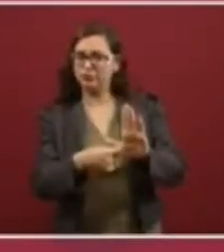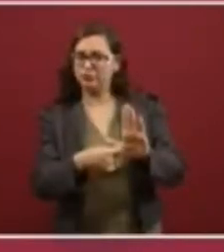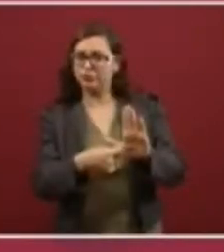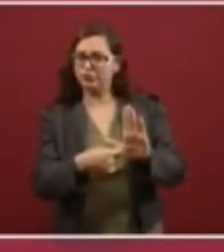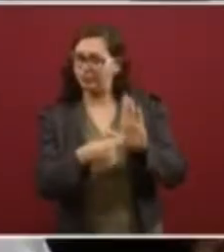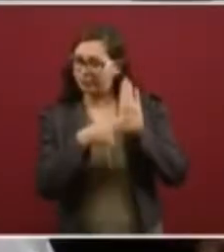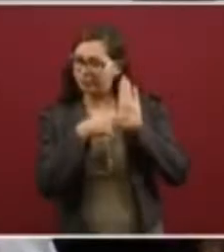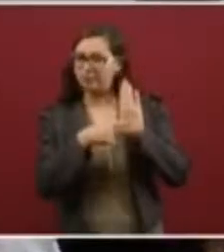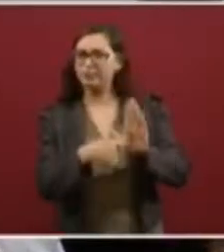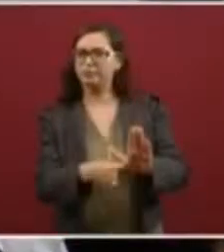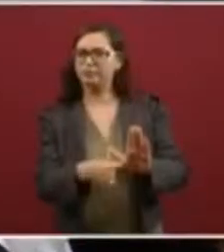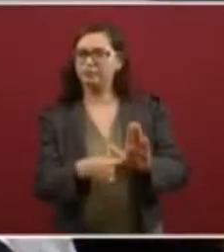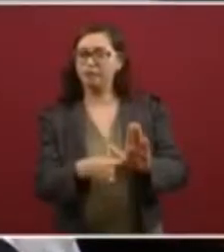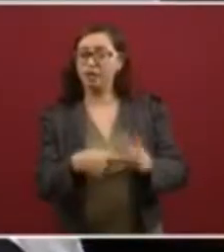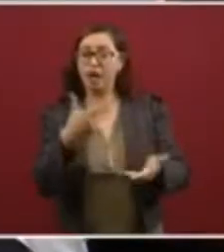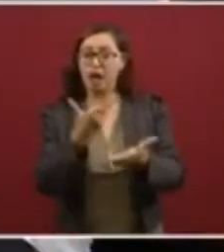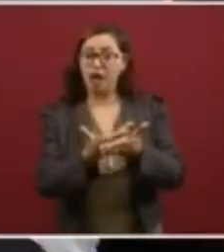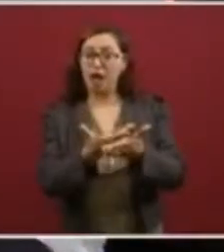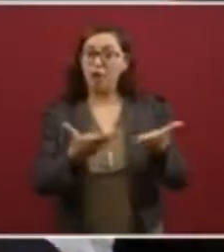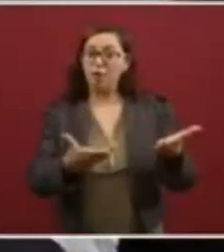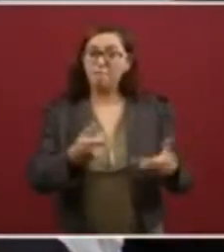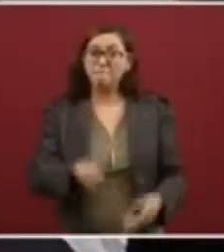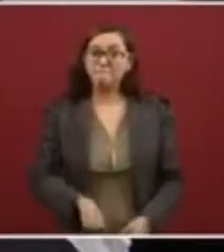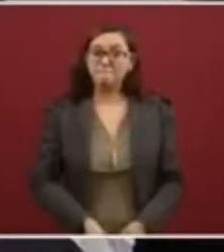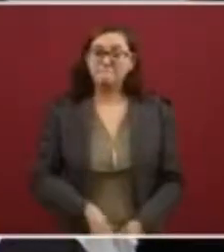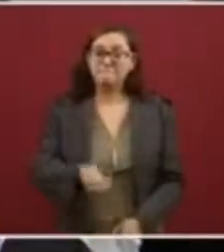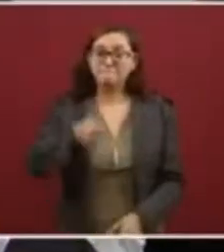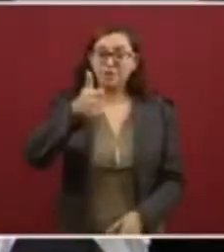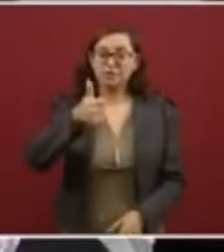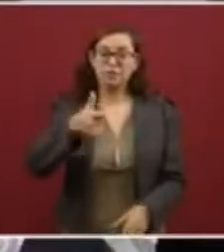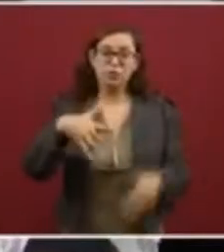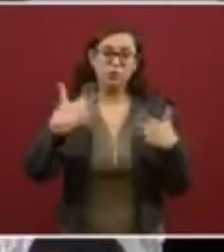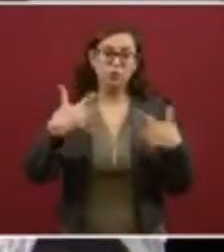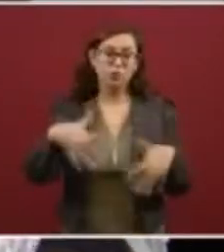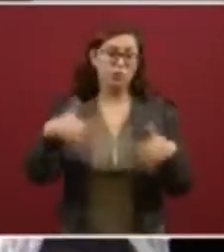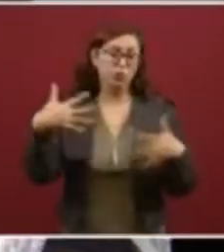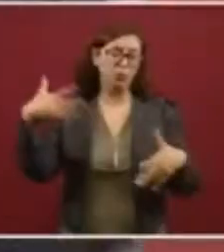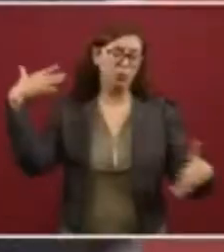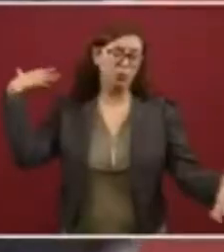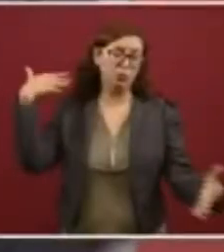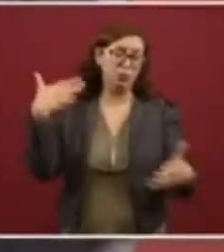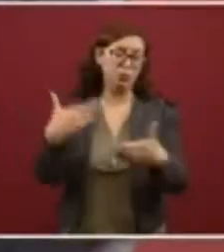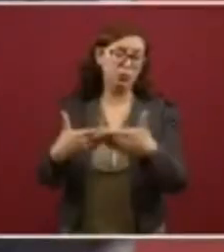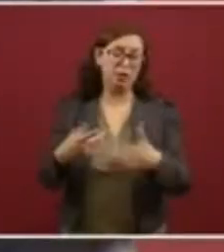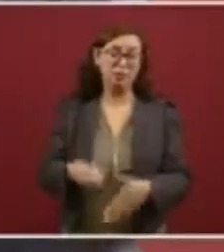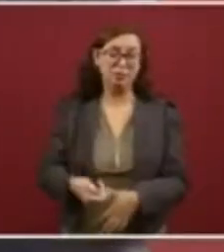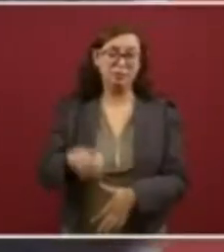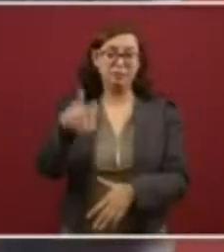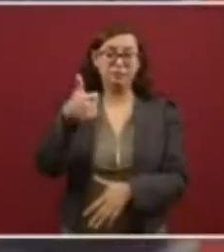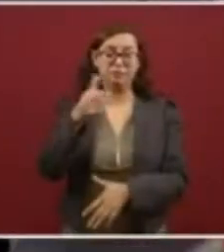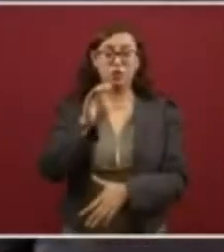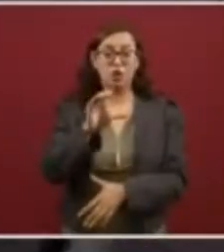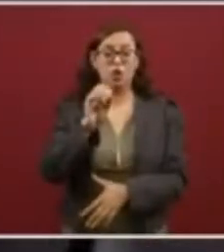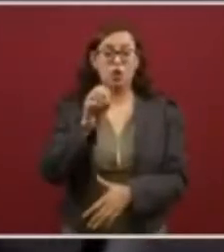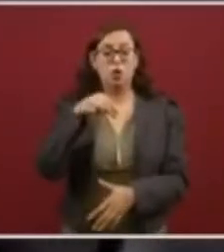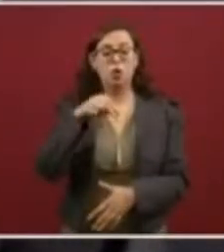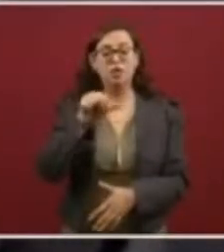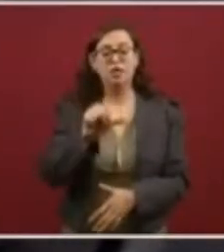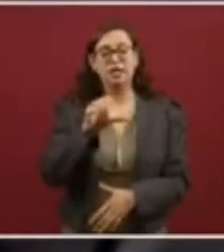destacar que por primera vez en mucho tiempo el CONACYT es